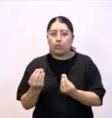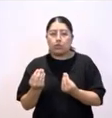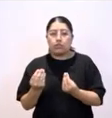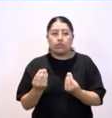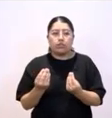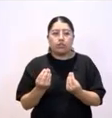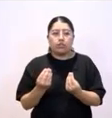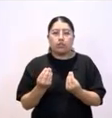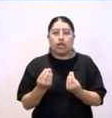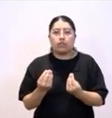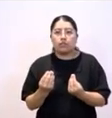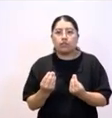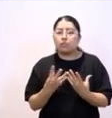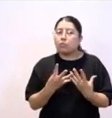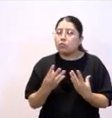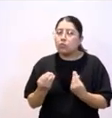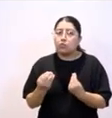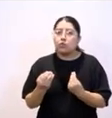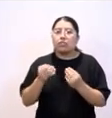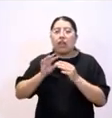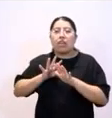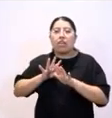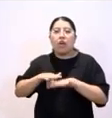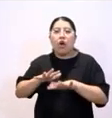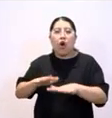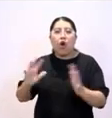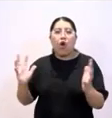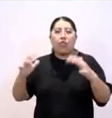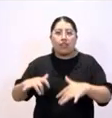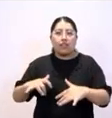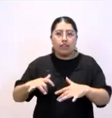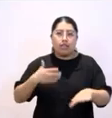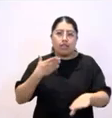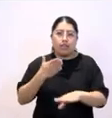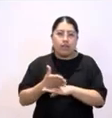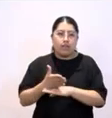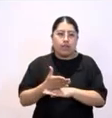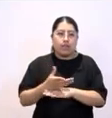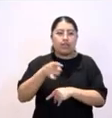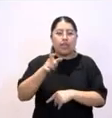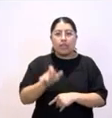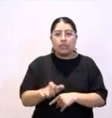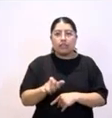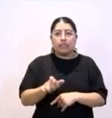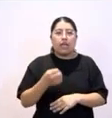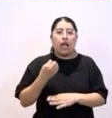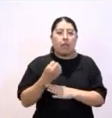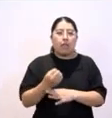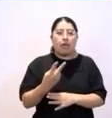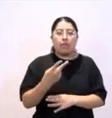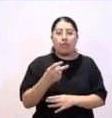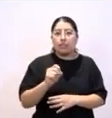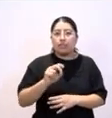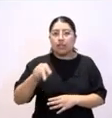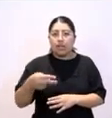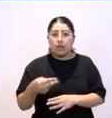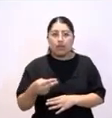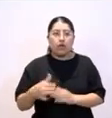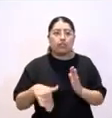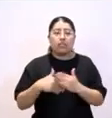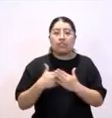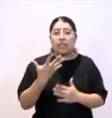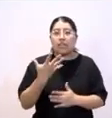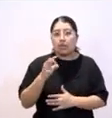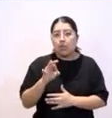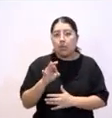se han pasado por esa concentración permanente, y muchas personas han depositado allí al menos 20 euros, algunas de ellas hasta 50